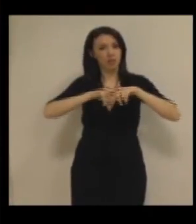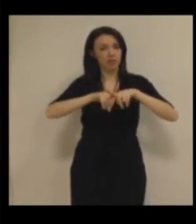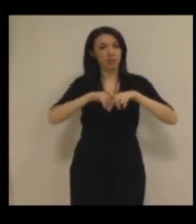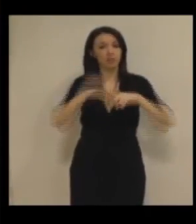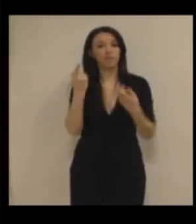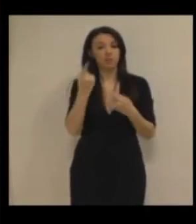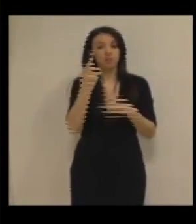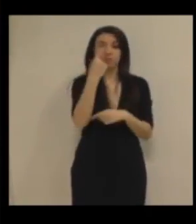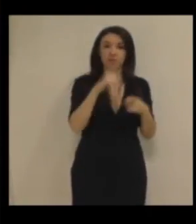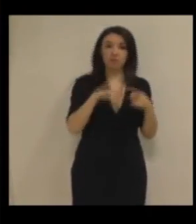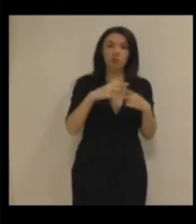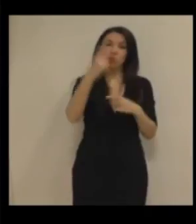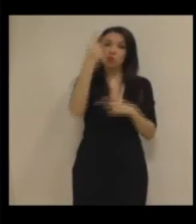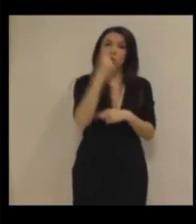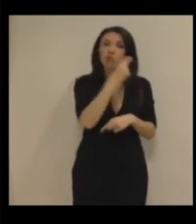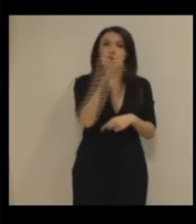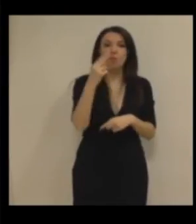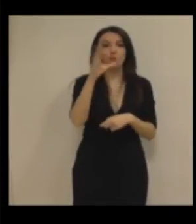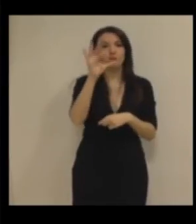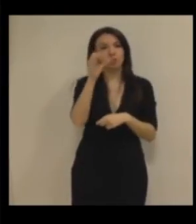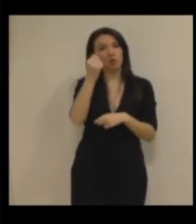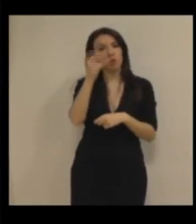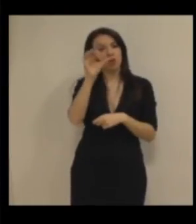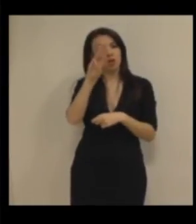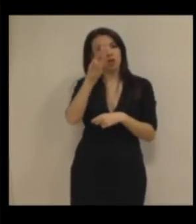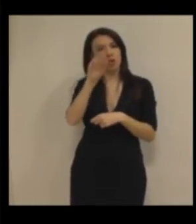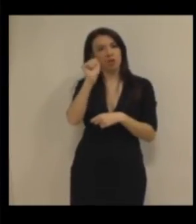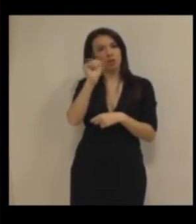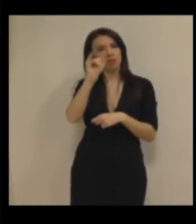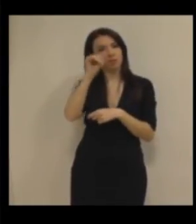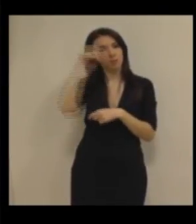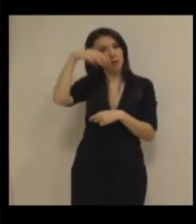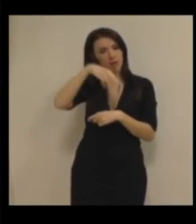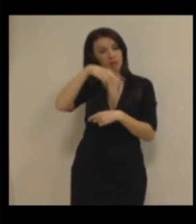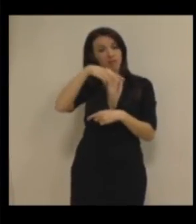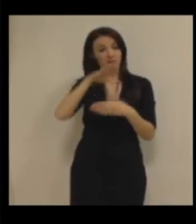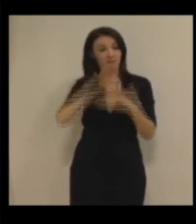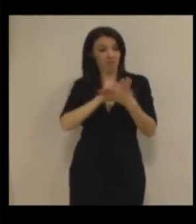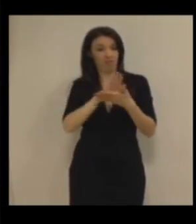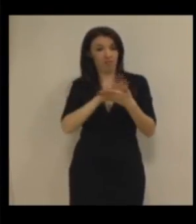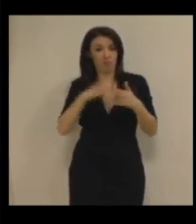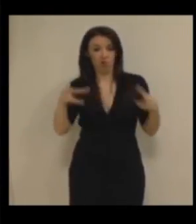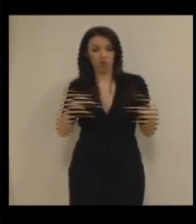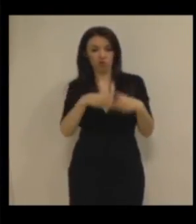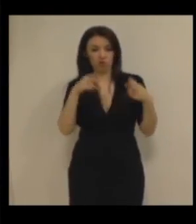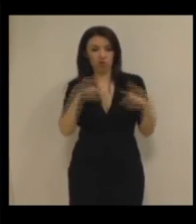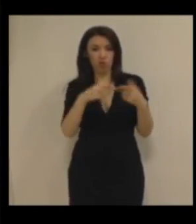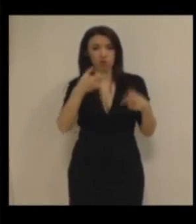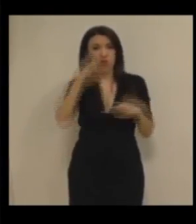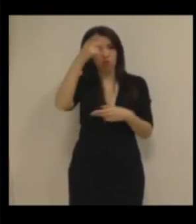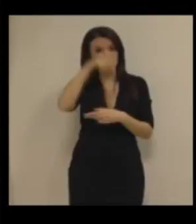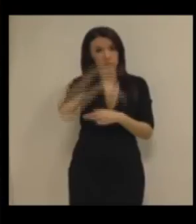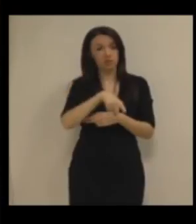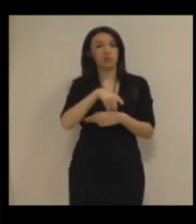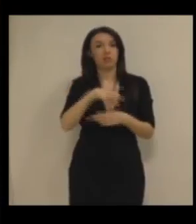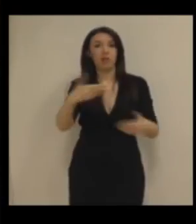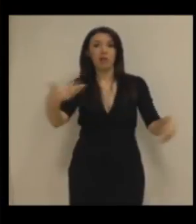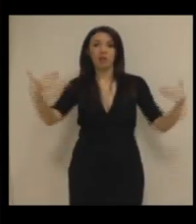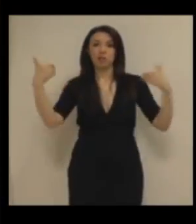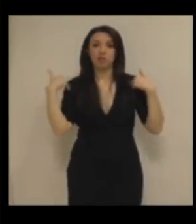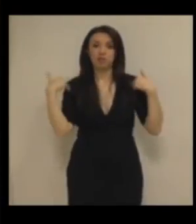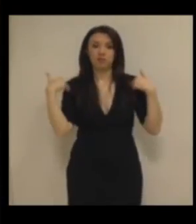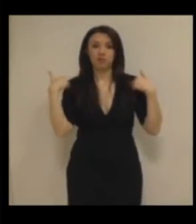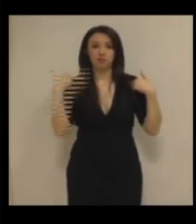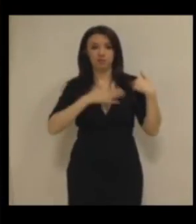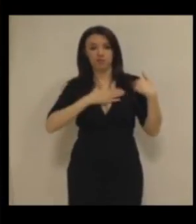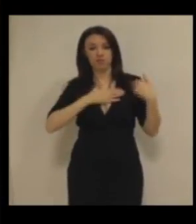el compromiso que tiene Aspain, en este caso hablo en nombre de Aspain, con sus socios, y por otro lado la responsabilidad que